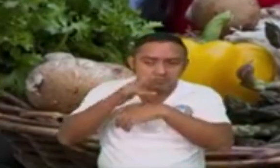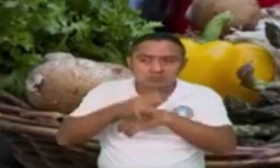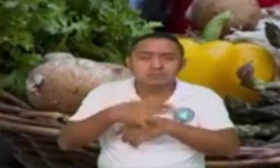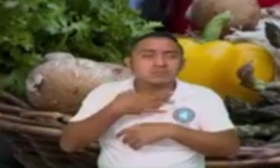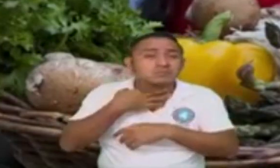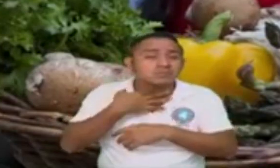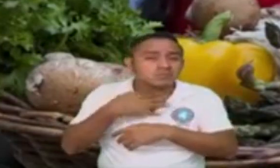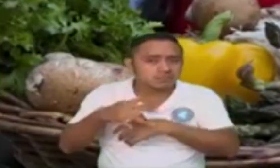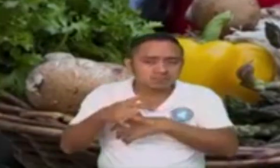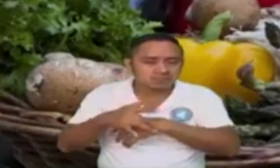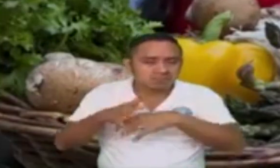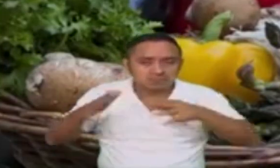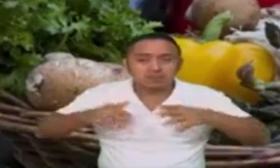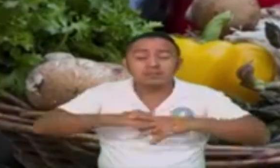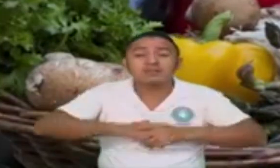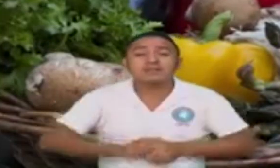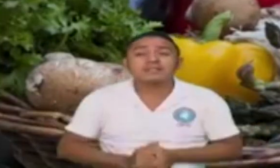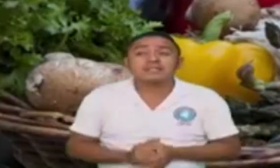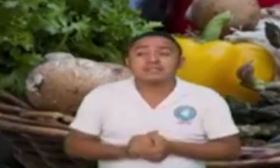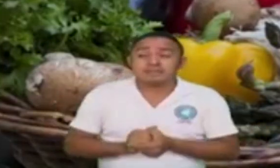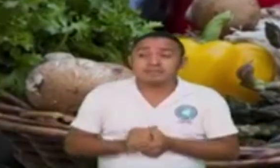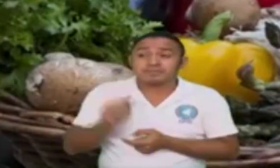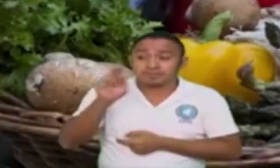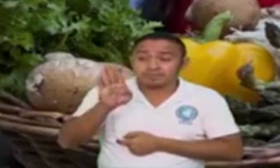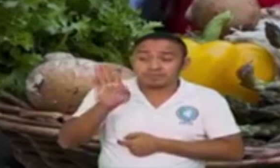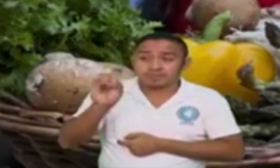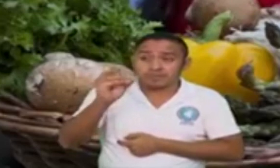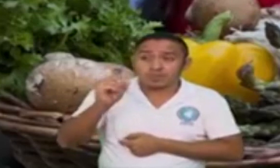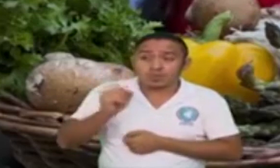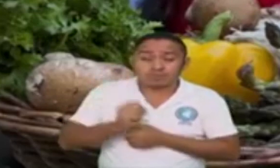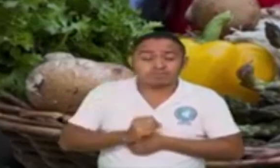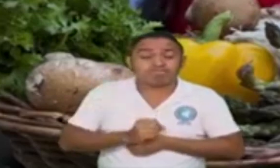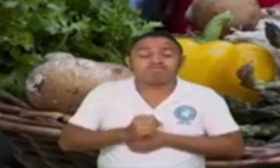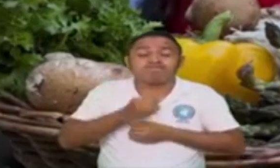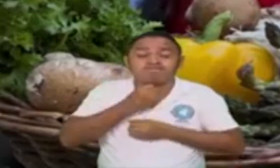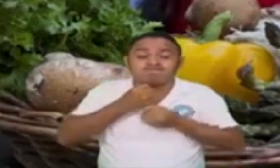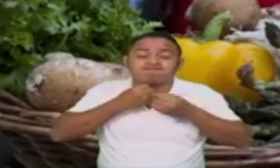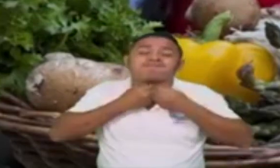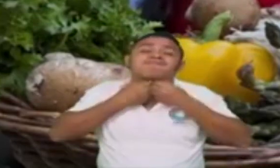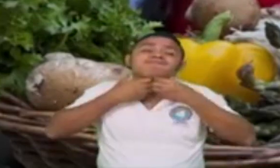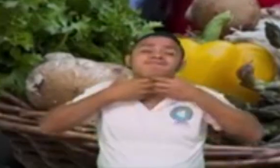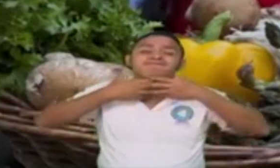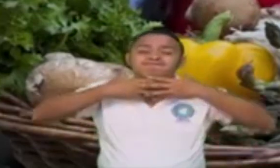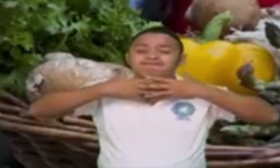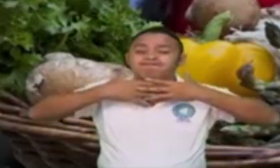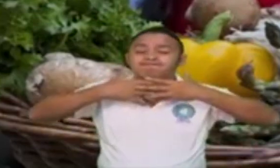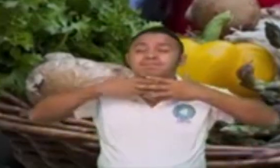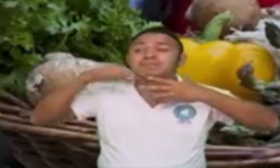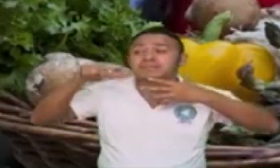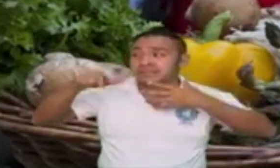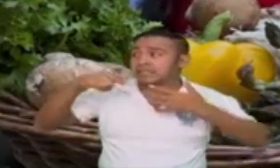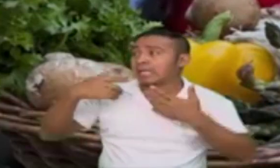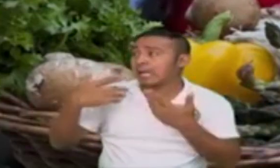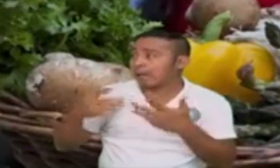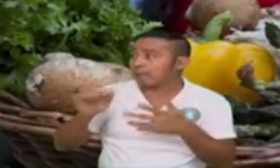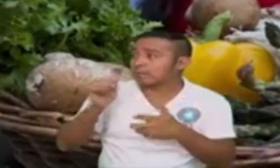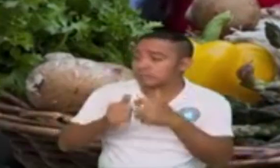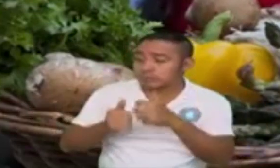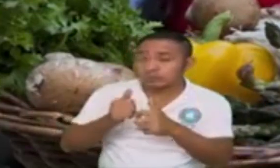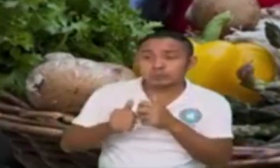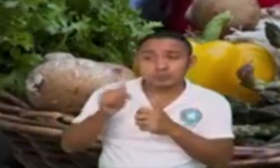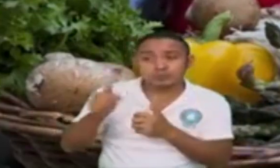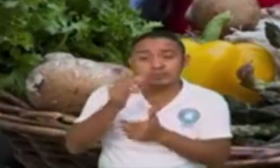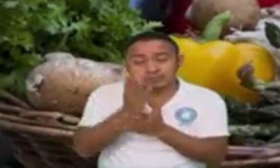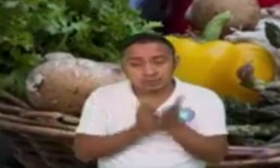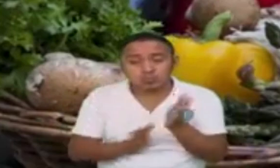pues. Entonces, digamos que en el bocio ella puede aumentar 3, 4 veces su tamaño, que ya es considerable. Y en algunos